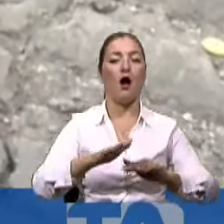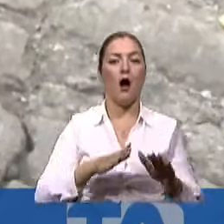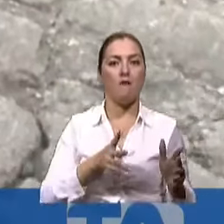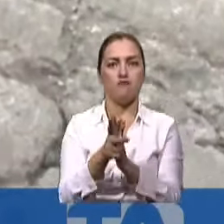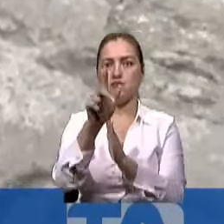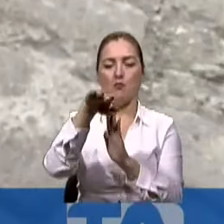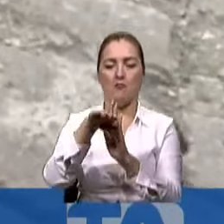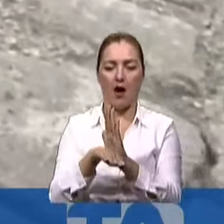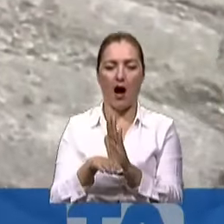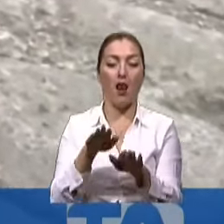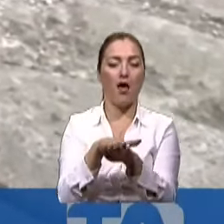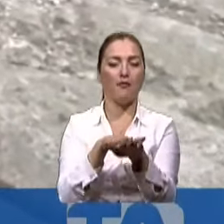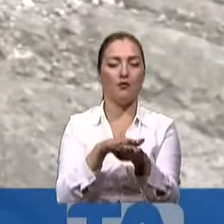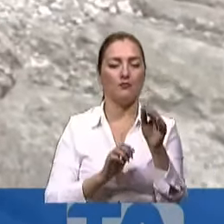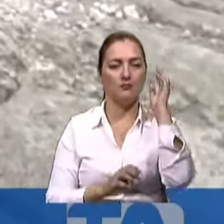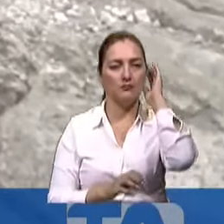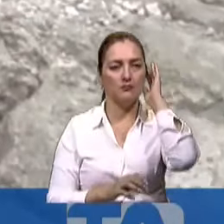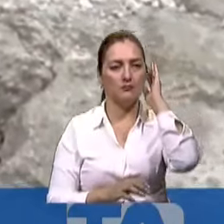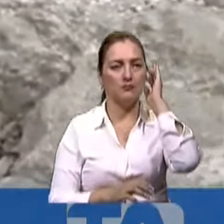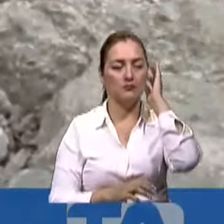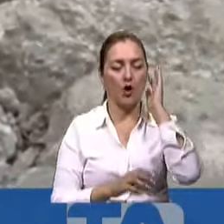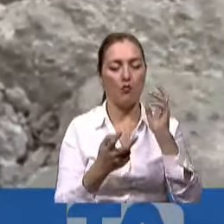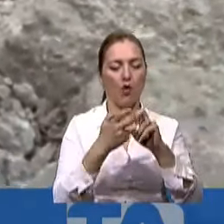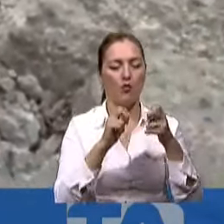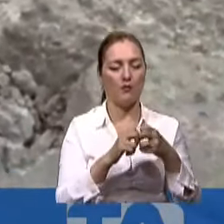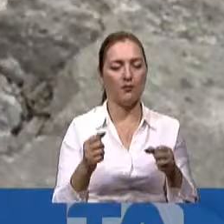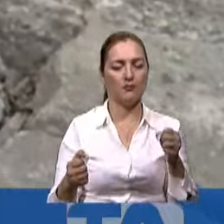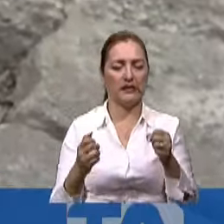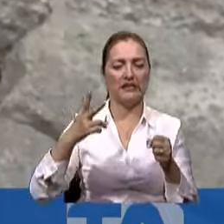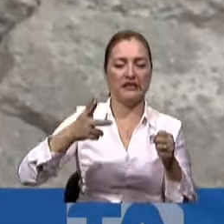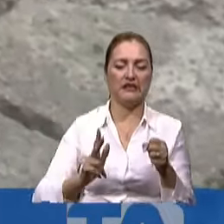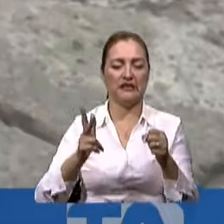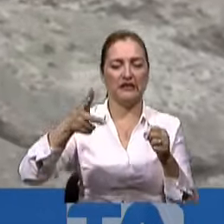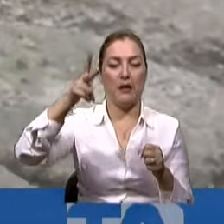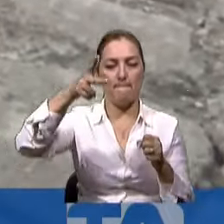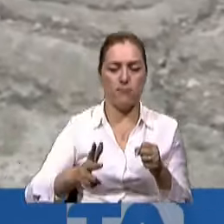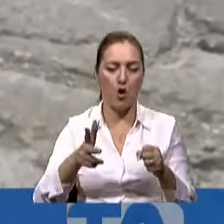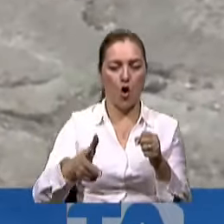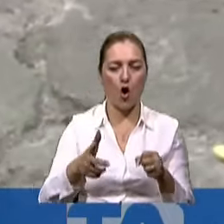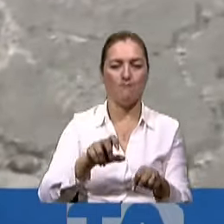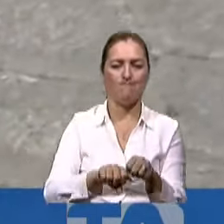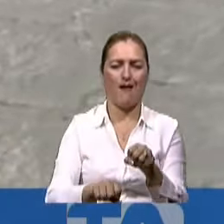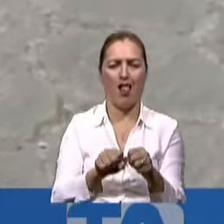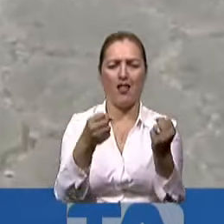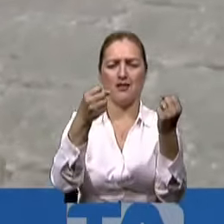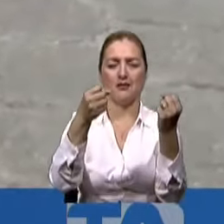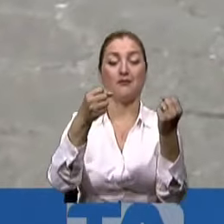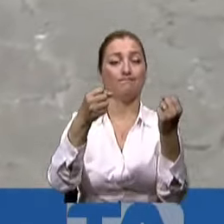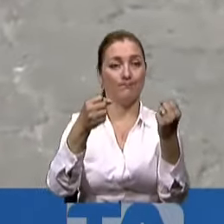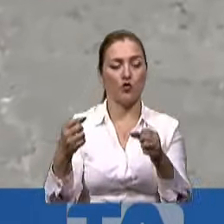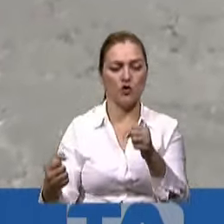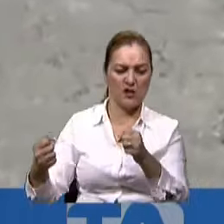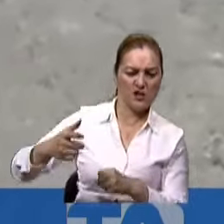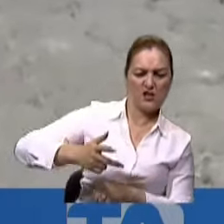ustedes ya lo han escuchado. Los carros además caen durísimos sobre estos baches. Hemos podido ver también que, claro, por intentar